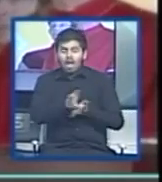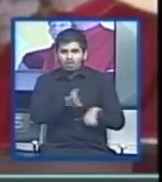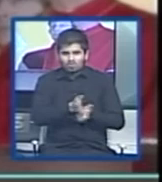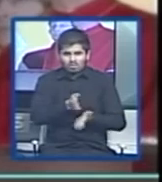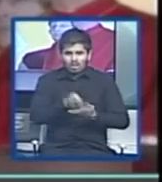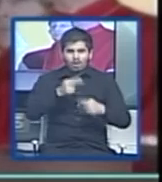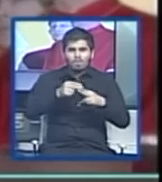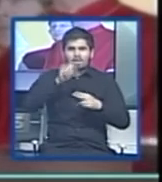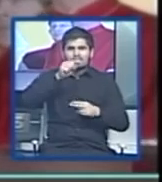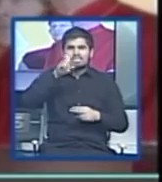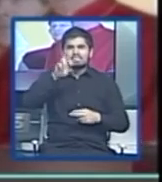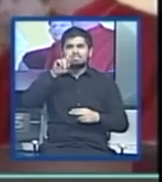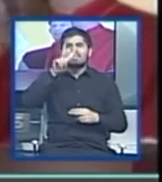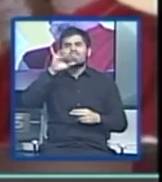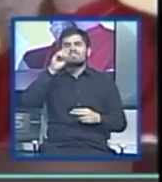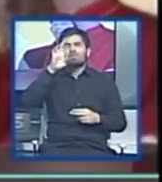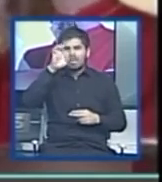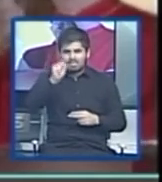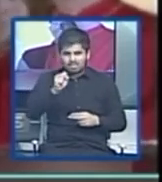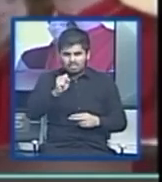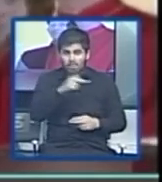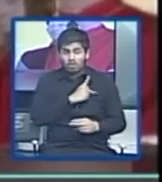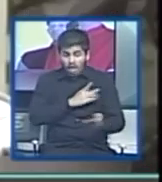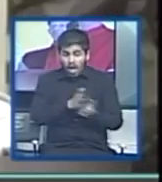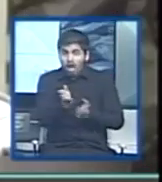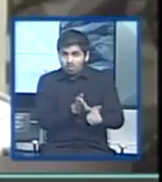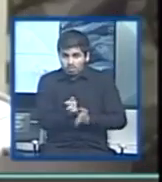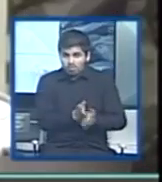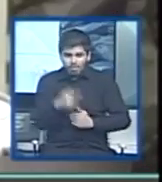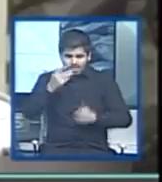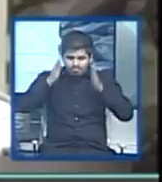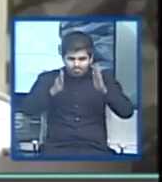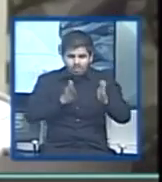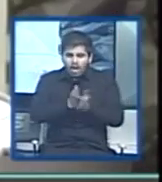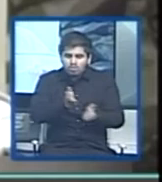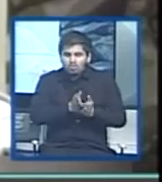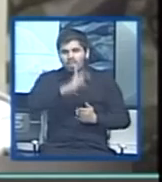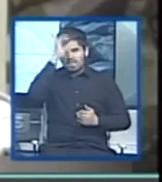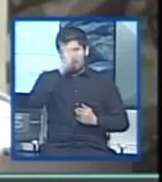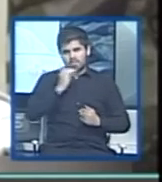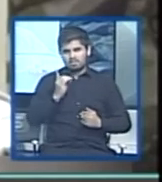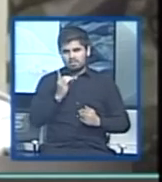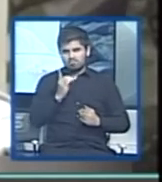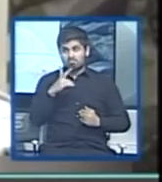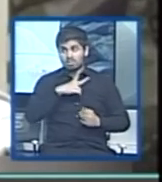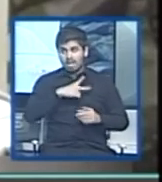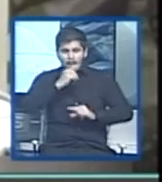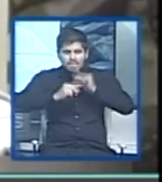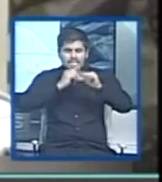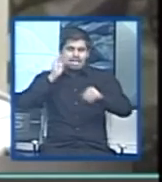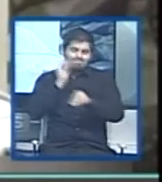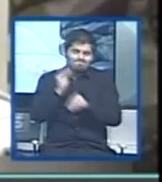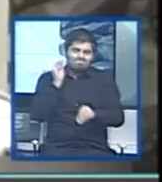estamos queriendo contar con 600 servidores destinados exclusivamente al área de discapacidad que tengan la capacitación, valga